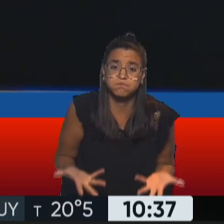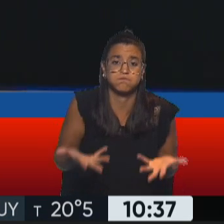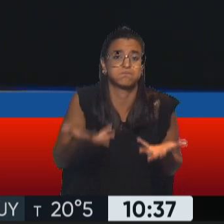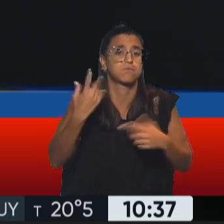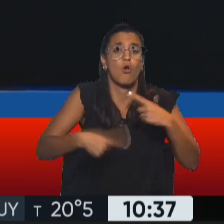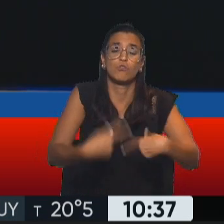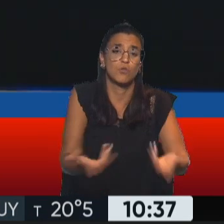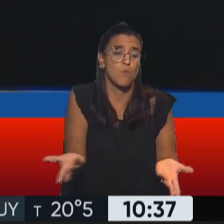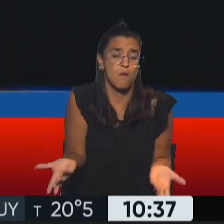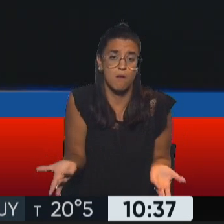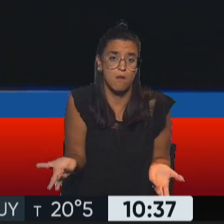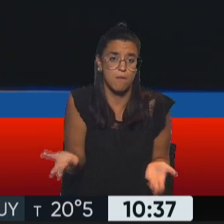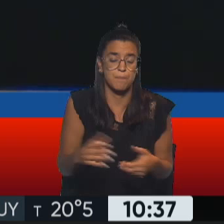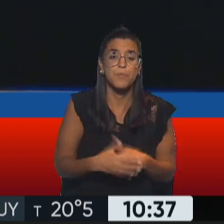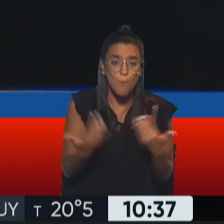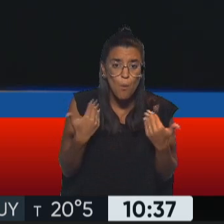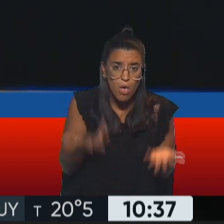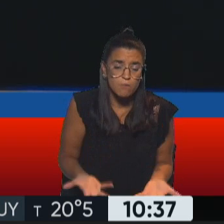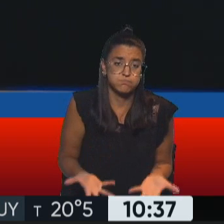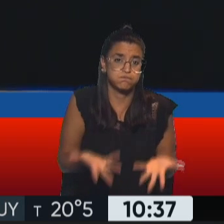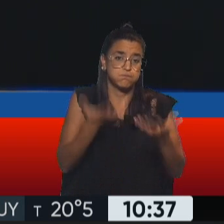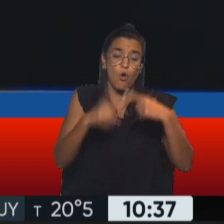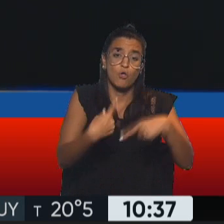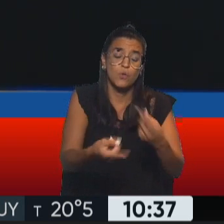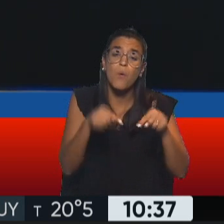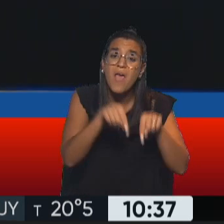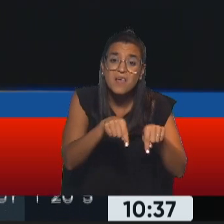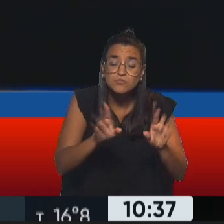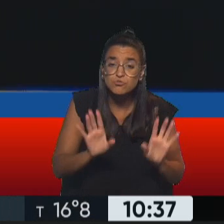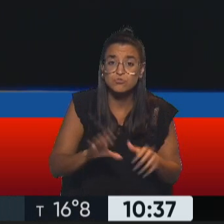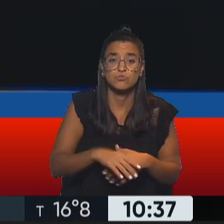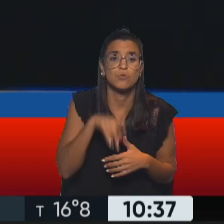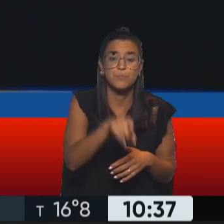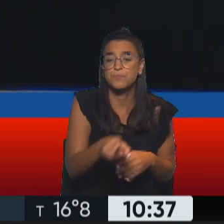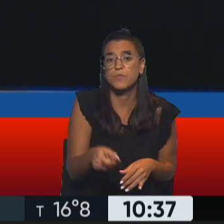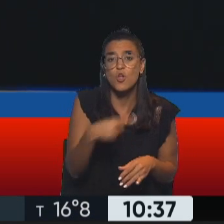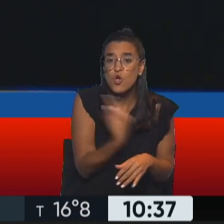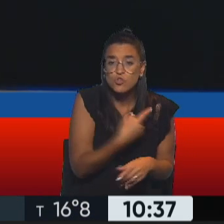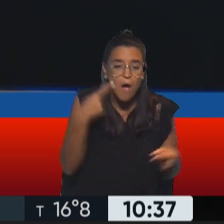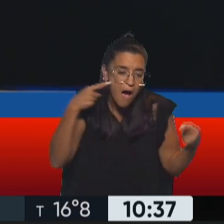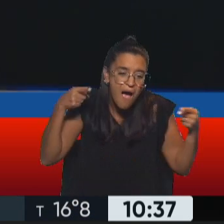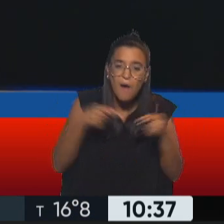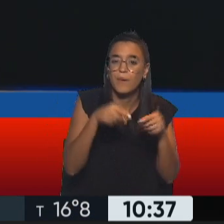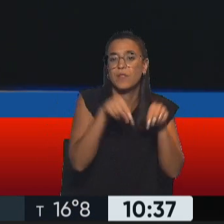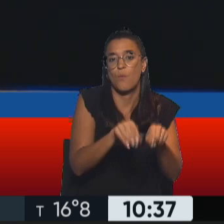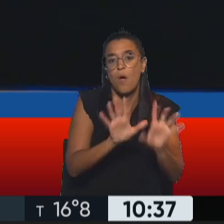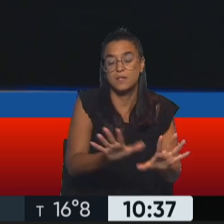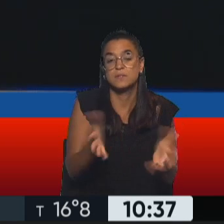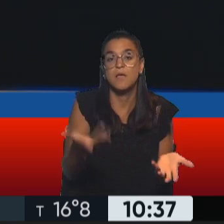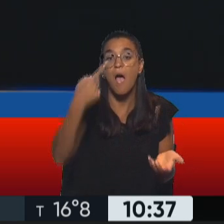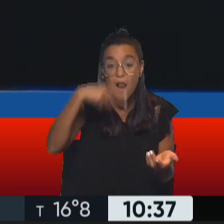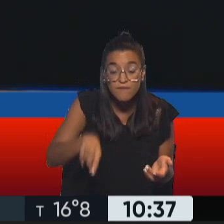creciendo. Pueda seguir creciendo. Este era el fin último que buscaba este acuerdo y finalmente